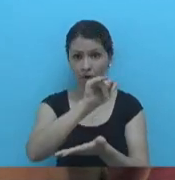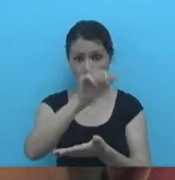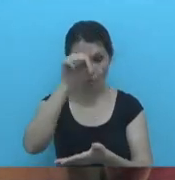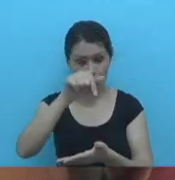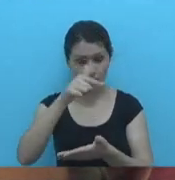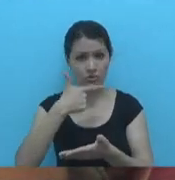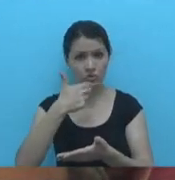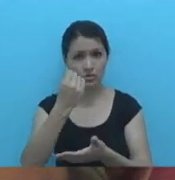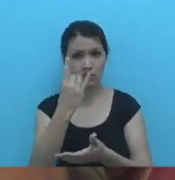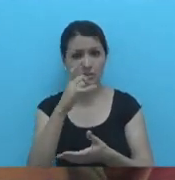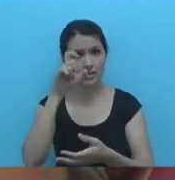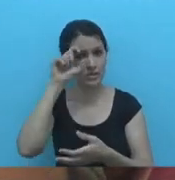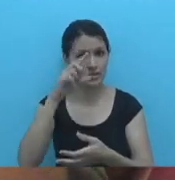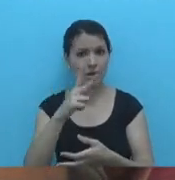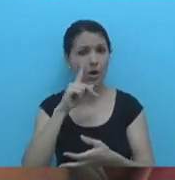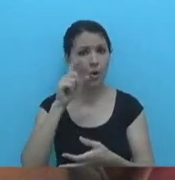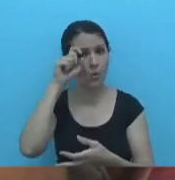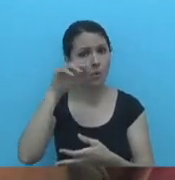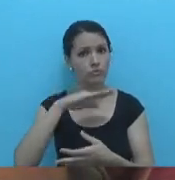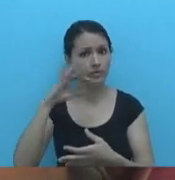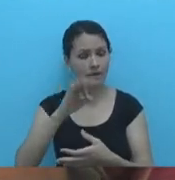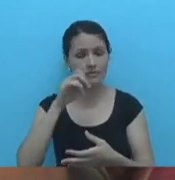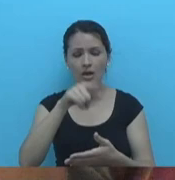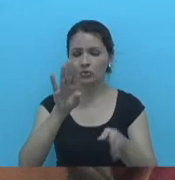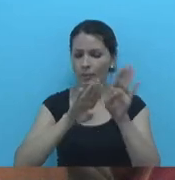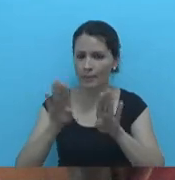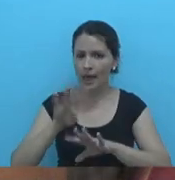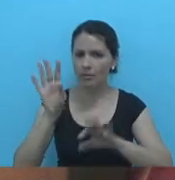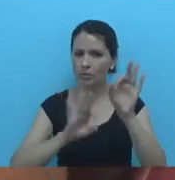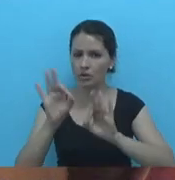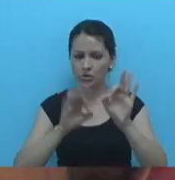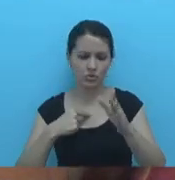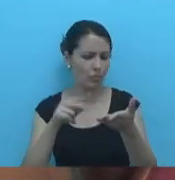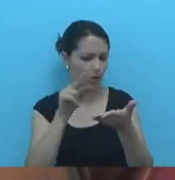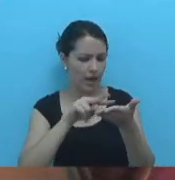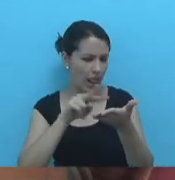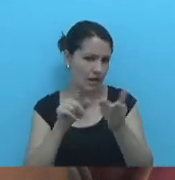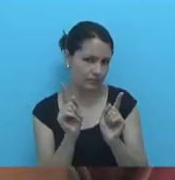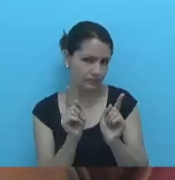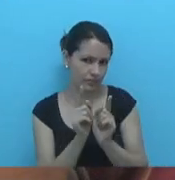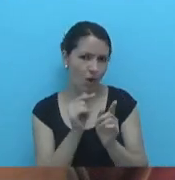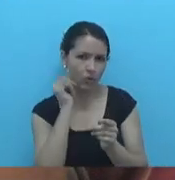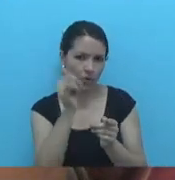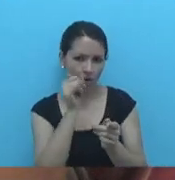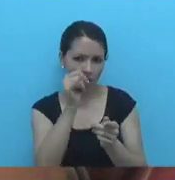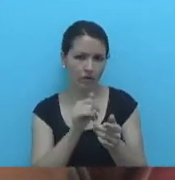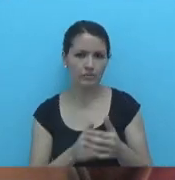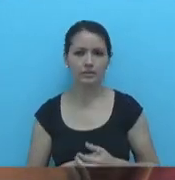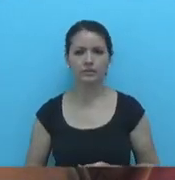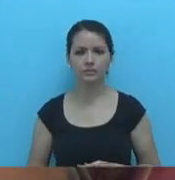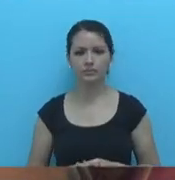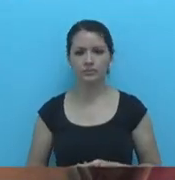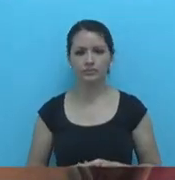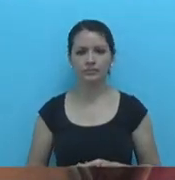nota de la misma y de hecho propiciamos un proyecto del cual quiero leer simplemente en sus fundamentos esta